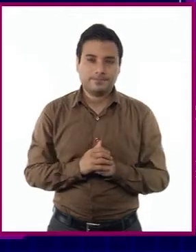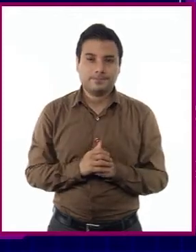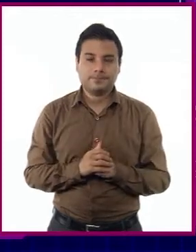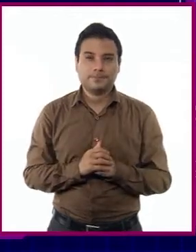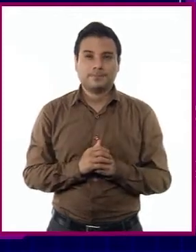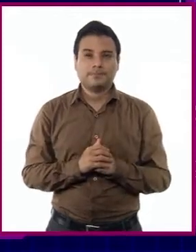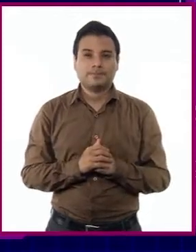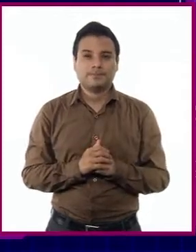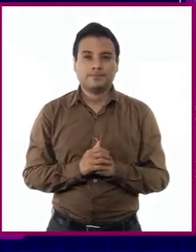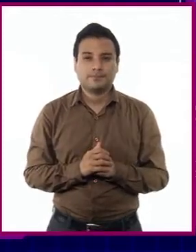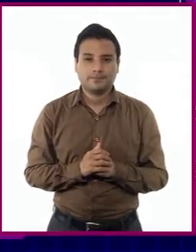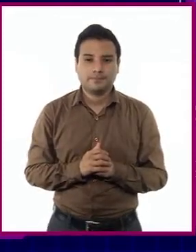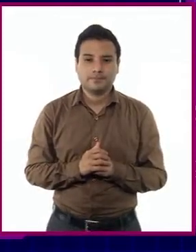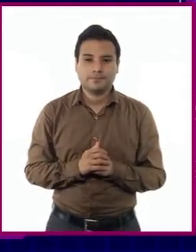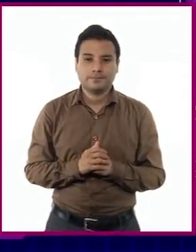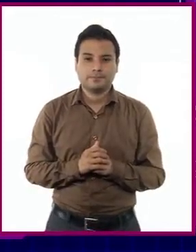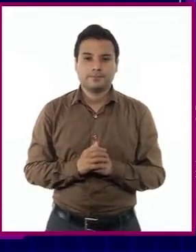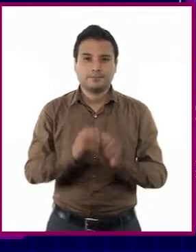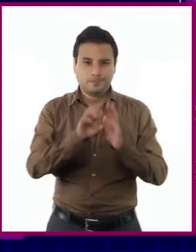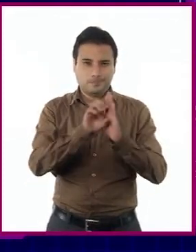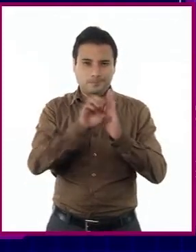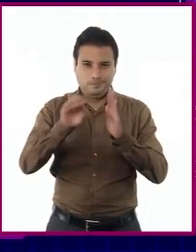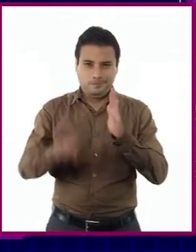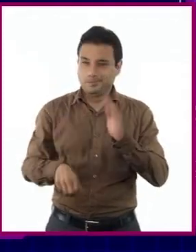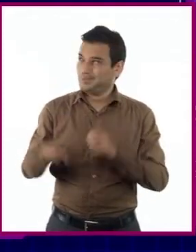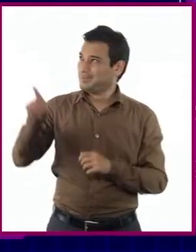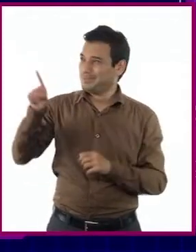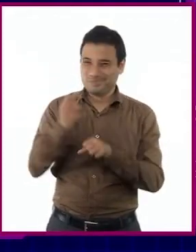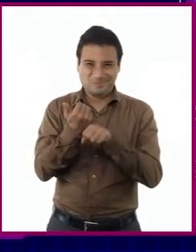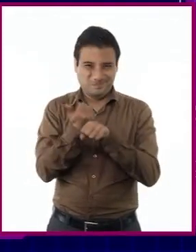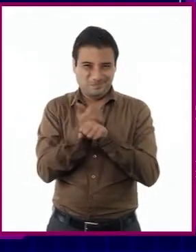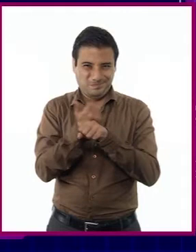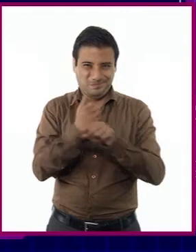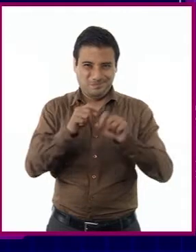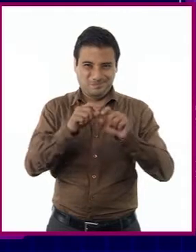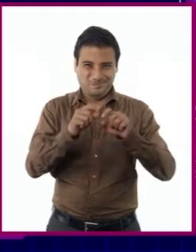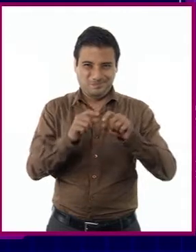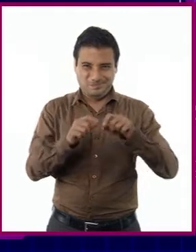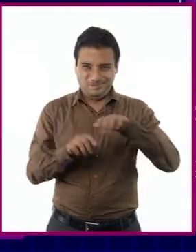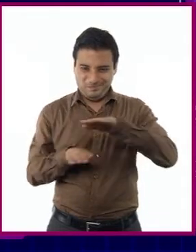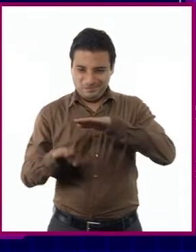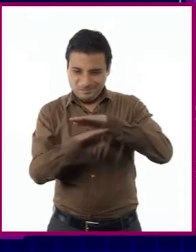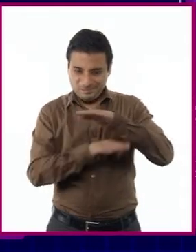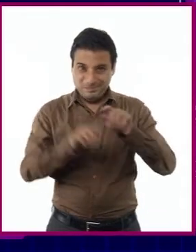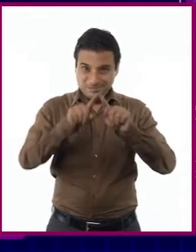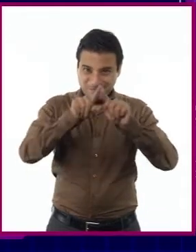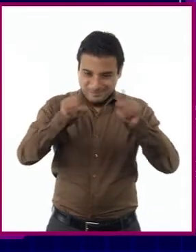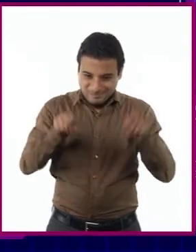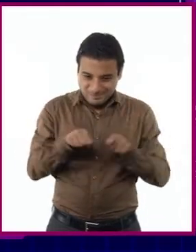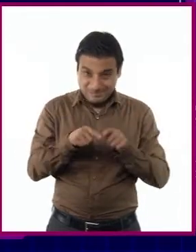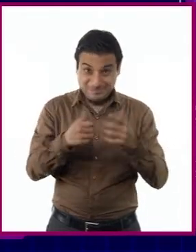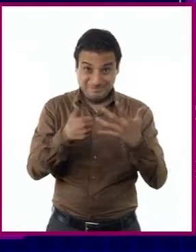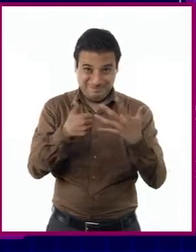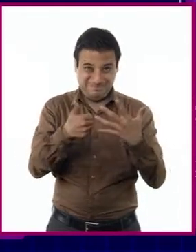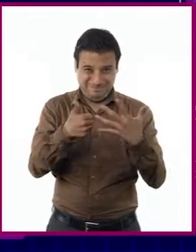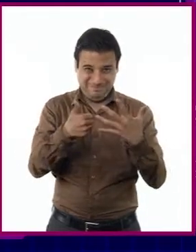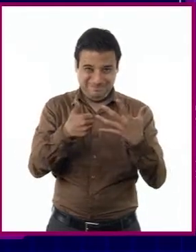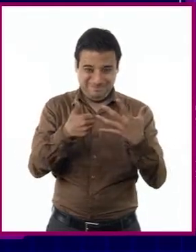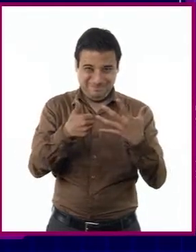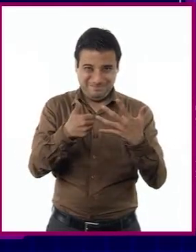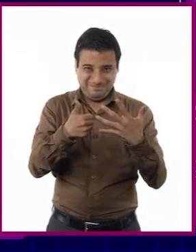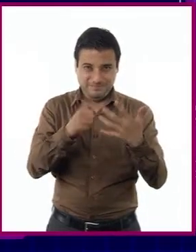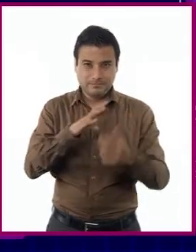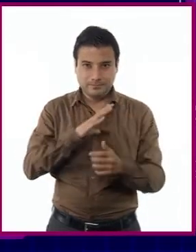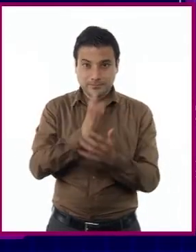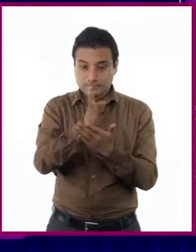que tiene de base un hexágono regular como el que se muestra en la imagen está dividido en